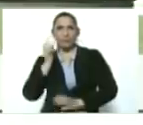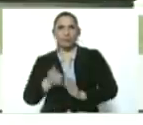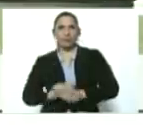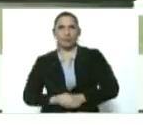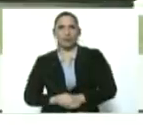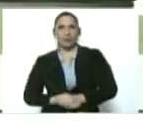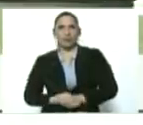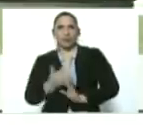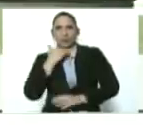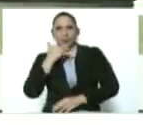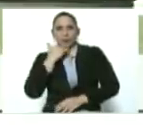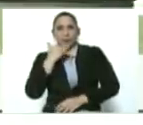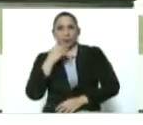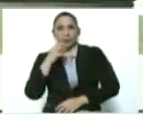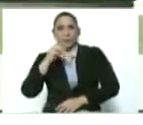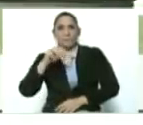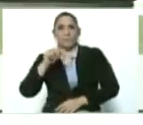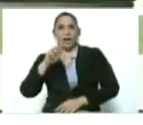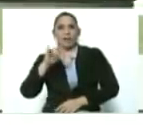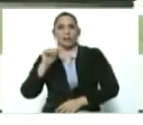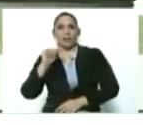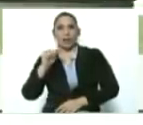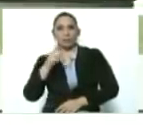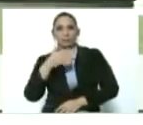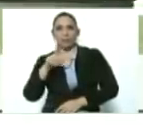casi como ponerle maría lionza